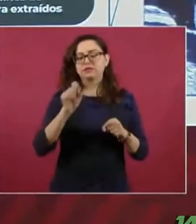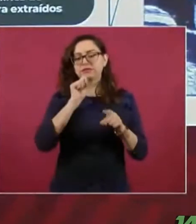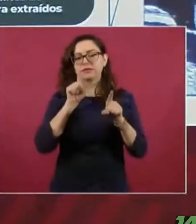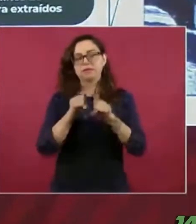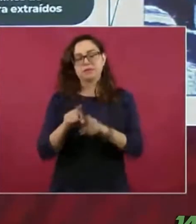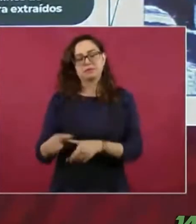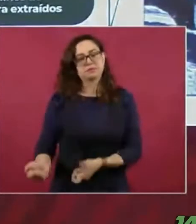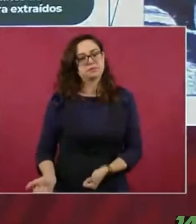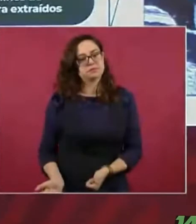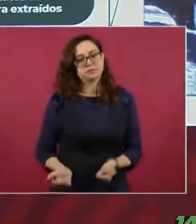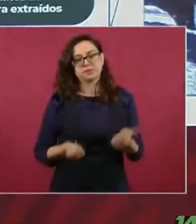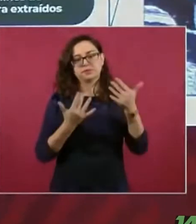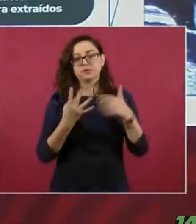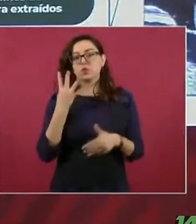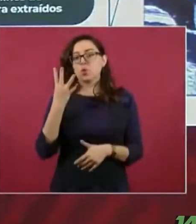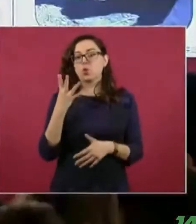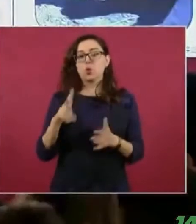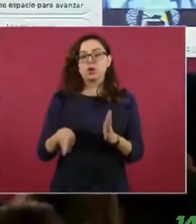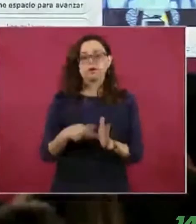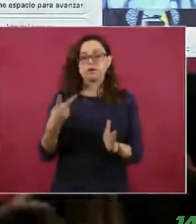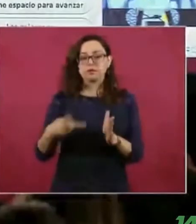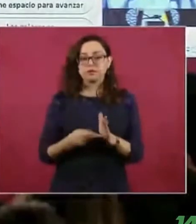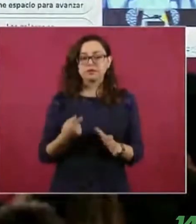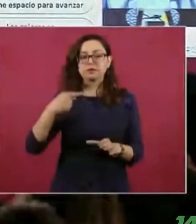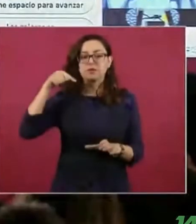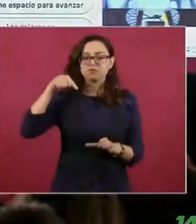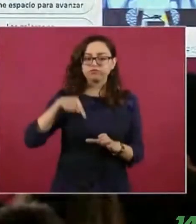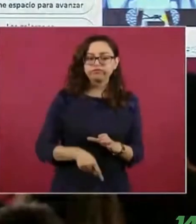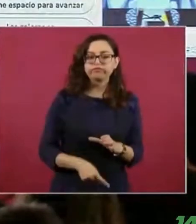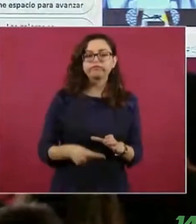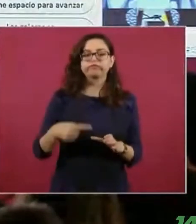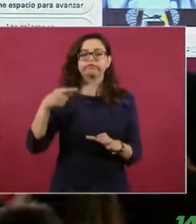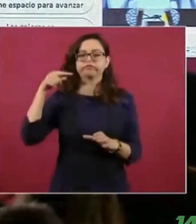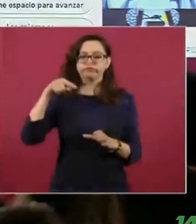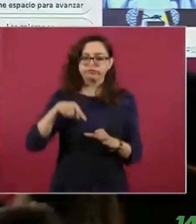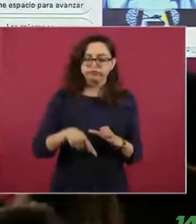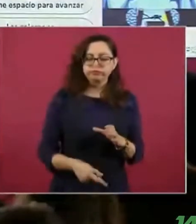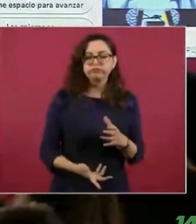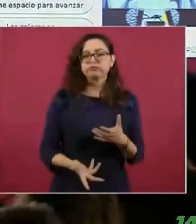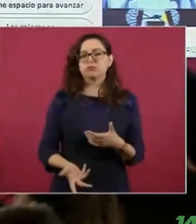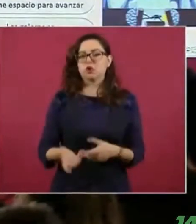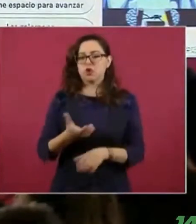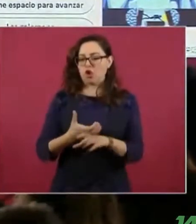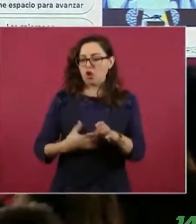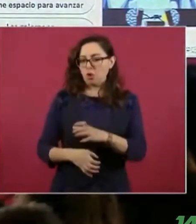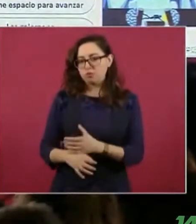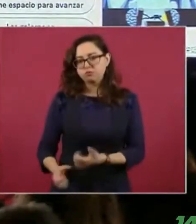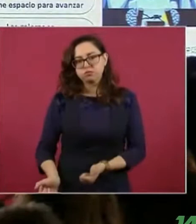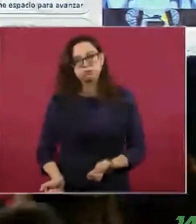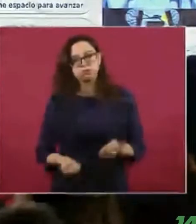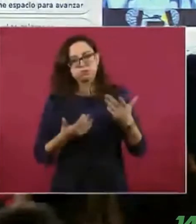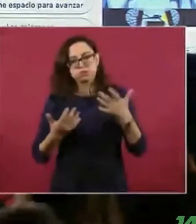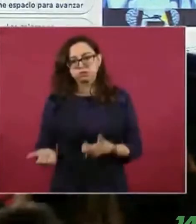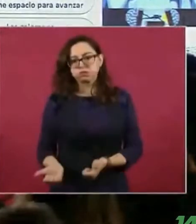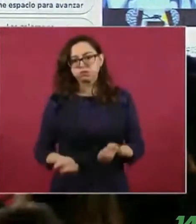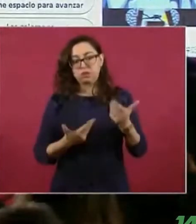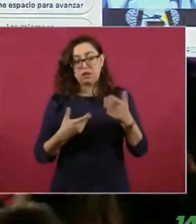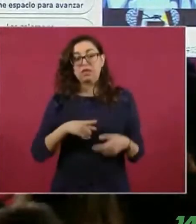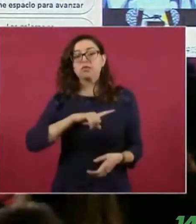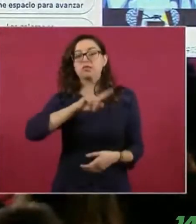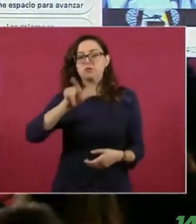hicieron los rescatistas adelante por favor participó posteriormente el equipo de buzos desde el